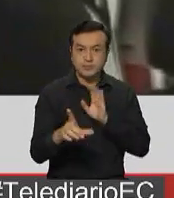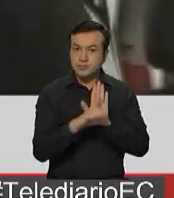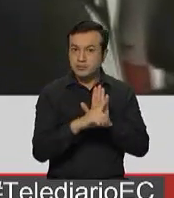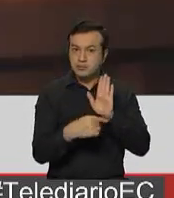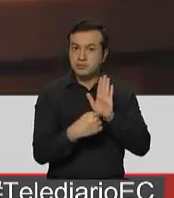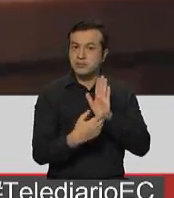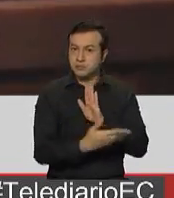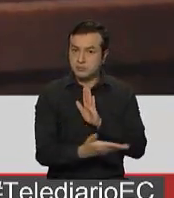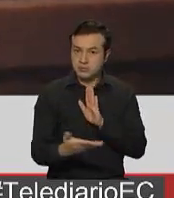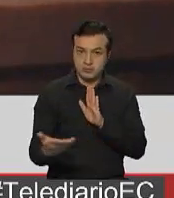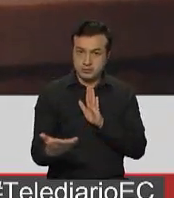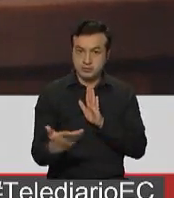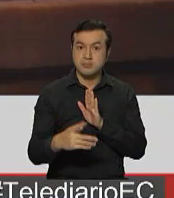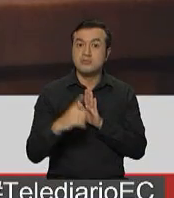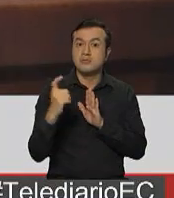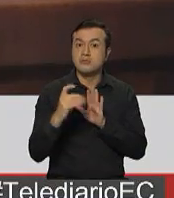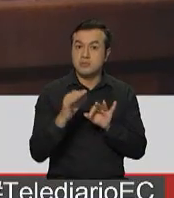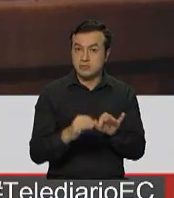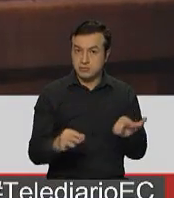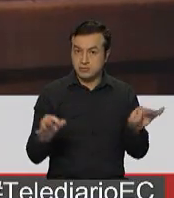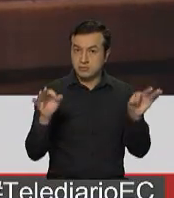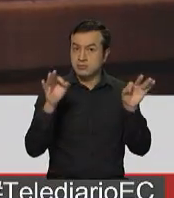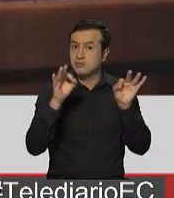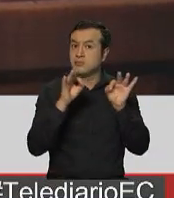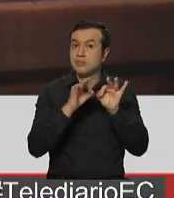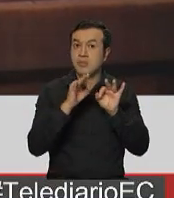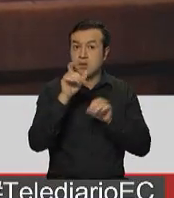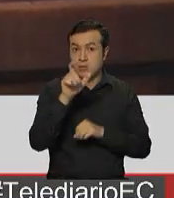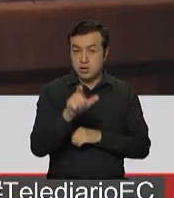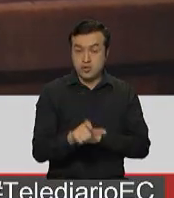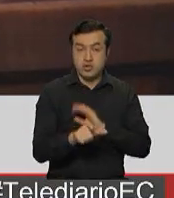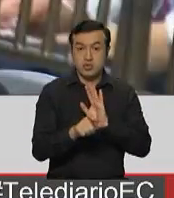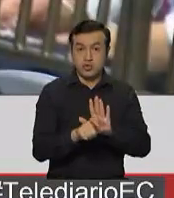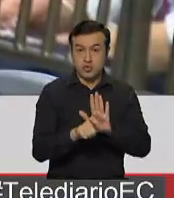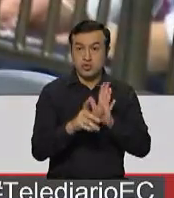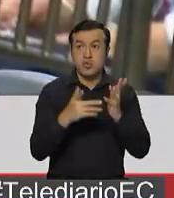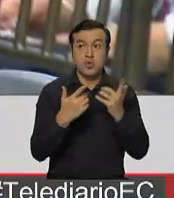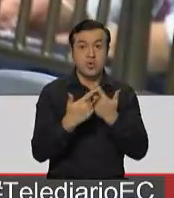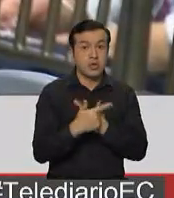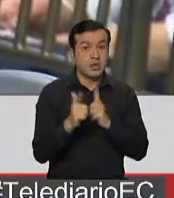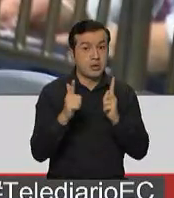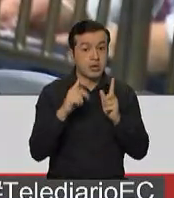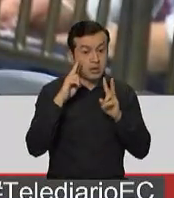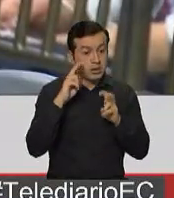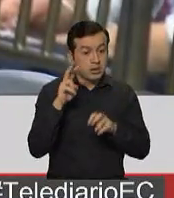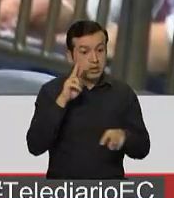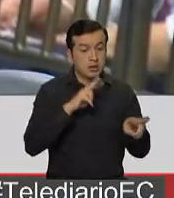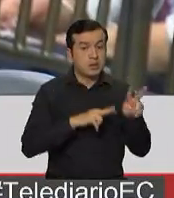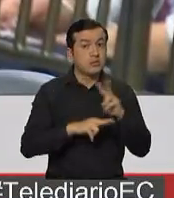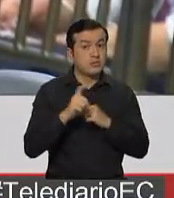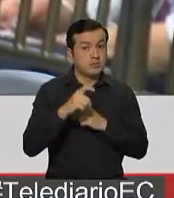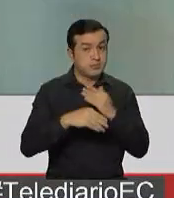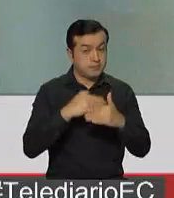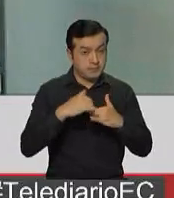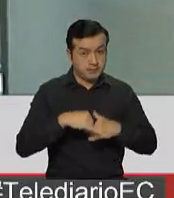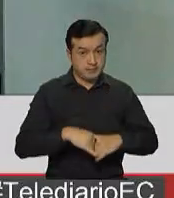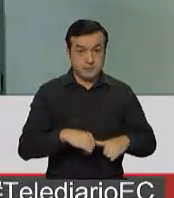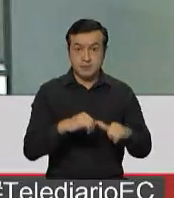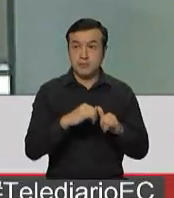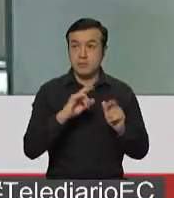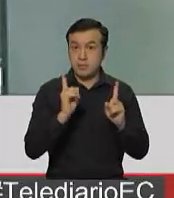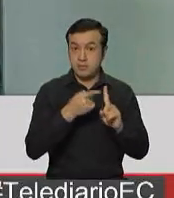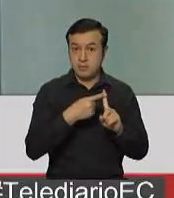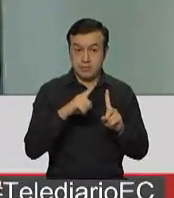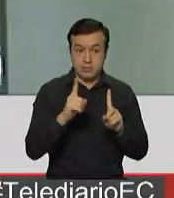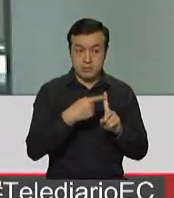ley. Es necesario anteponer el principio de inocencia, se advierte, pero las investigaciones deben seguir su curso, en